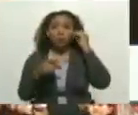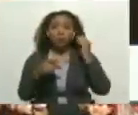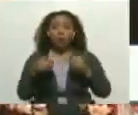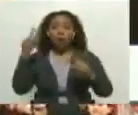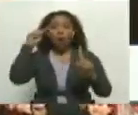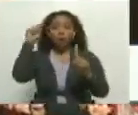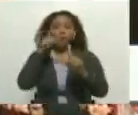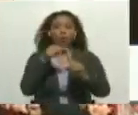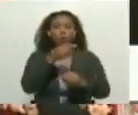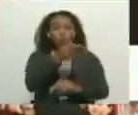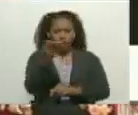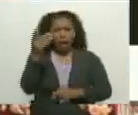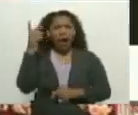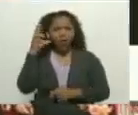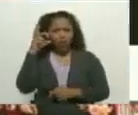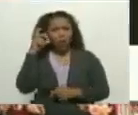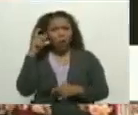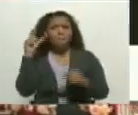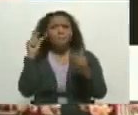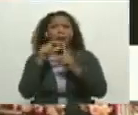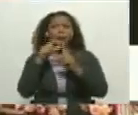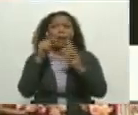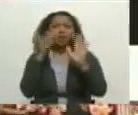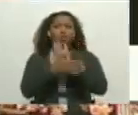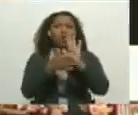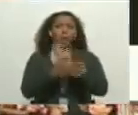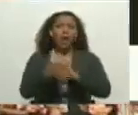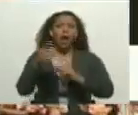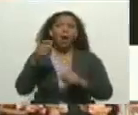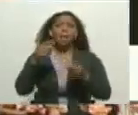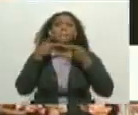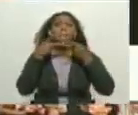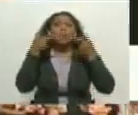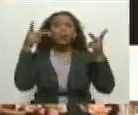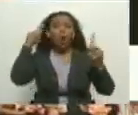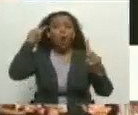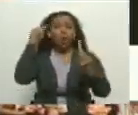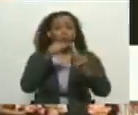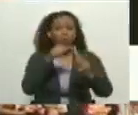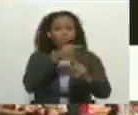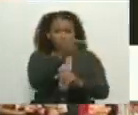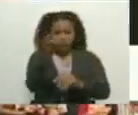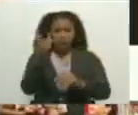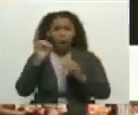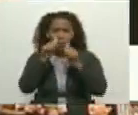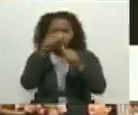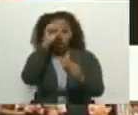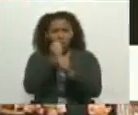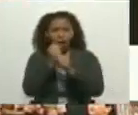objetivo. ¿Ustedes han escuchado hablar del público objetivo? ¿Ya han comenzado a trabajar algo de eso?